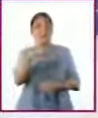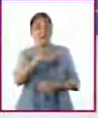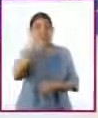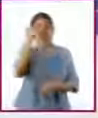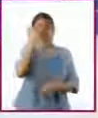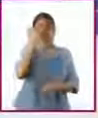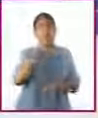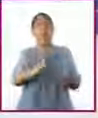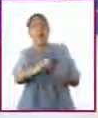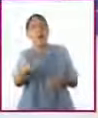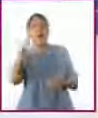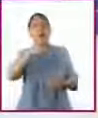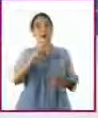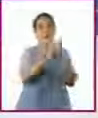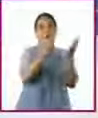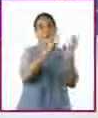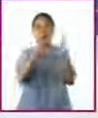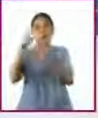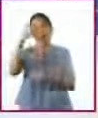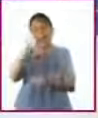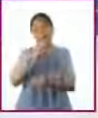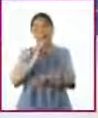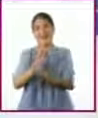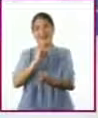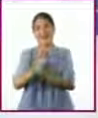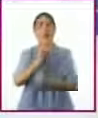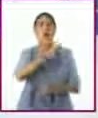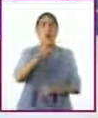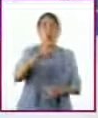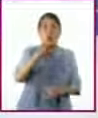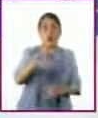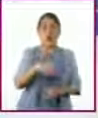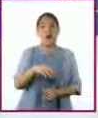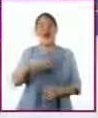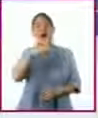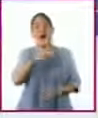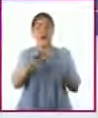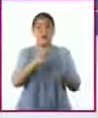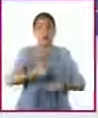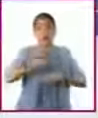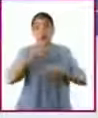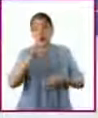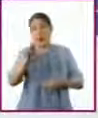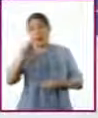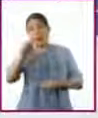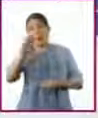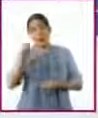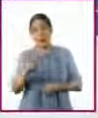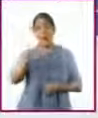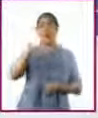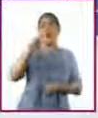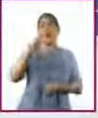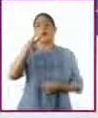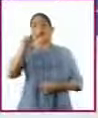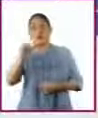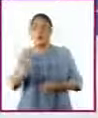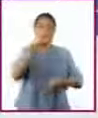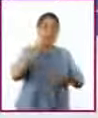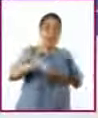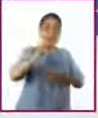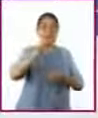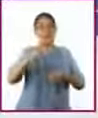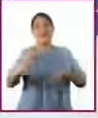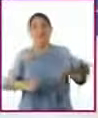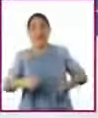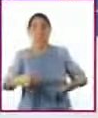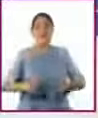alguna otra biblioteca digital que les recomienden o si tienen algún cuento, novela u obra de teatro en versión